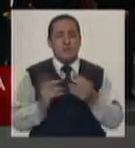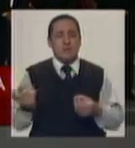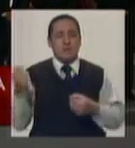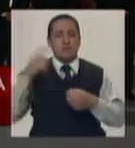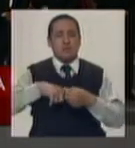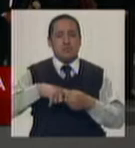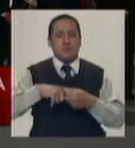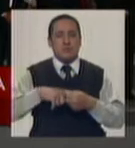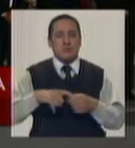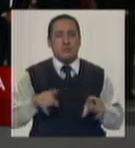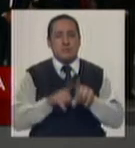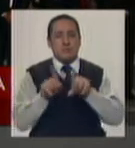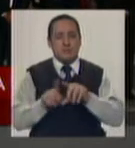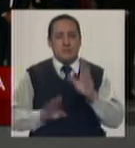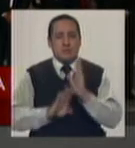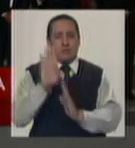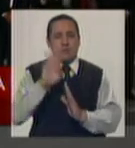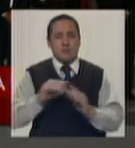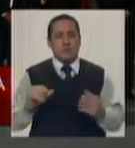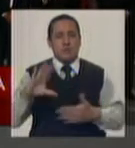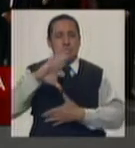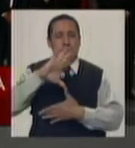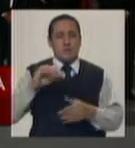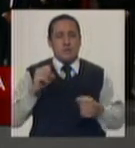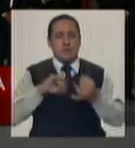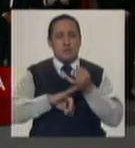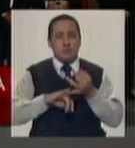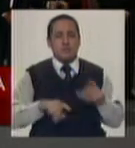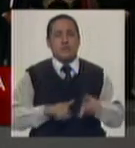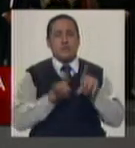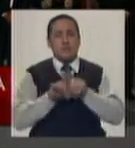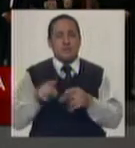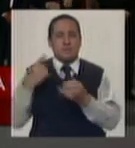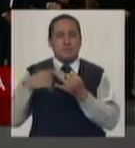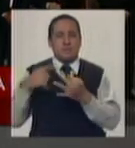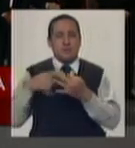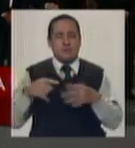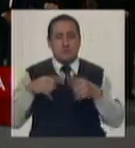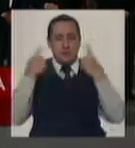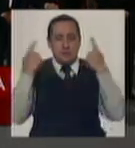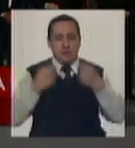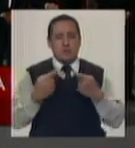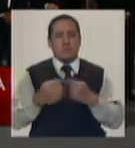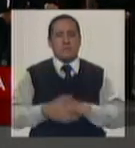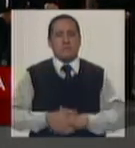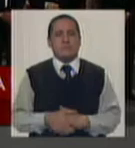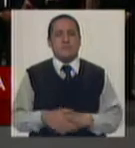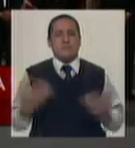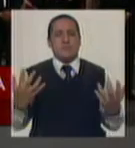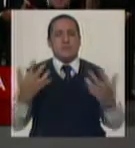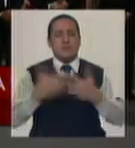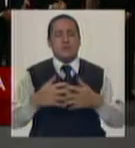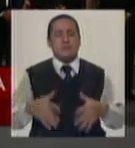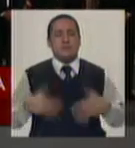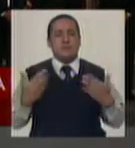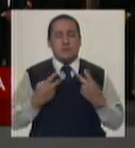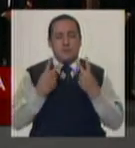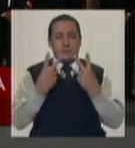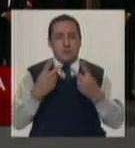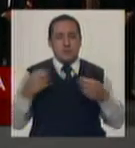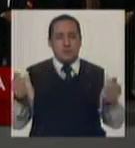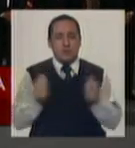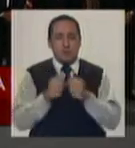inclusión y desarrollo. América del Sur, a través de diversos mecanismos de integración, se proyecta como